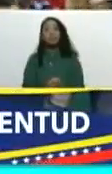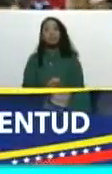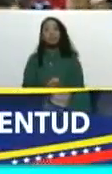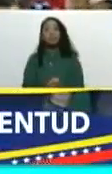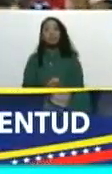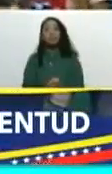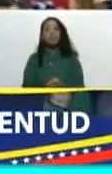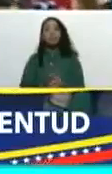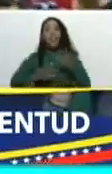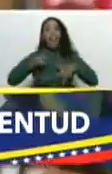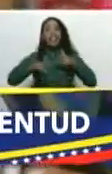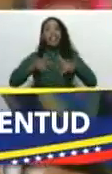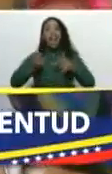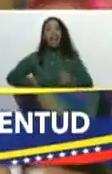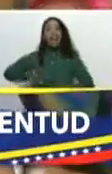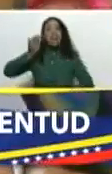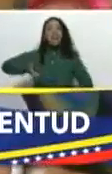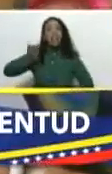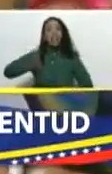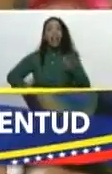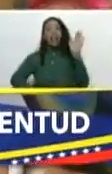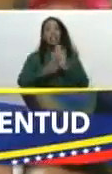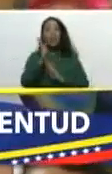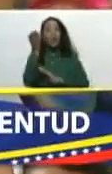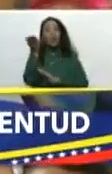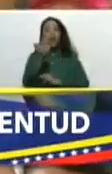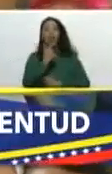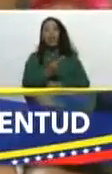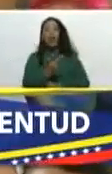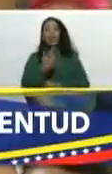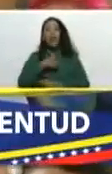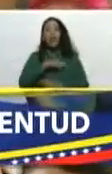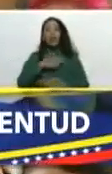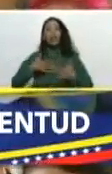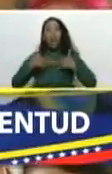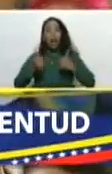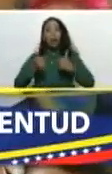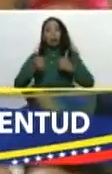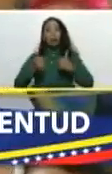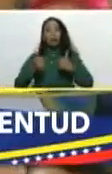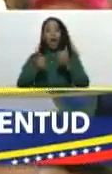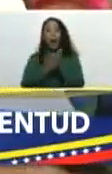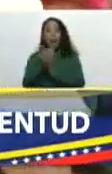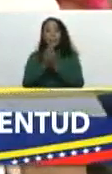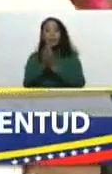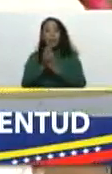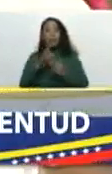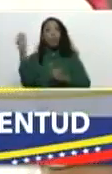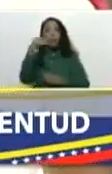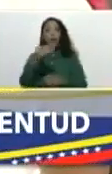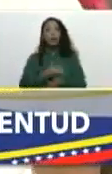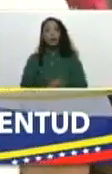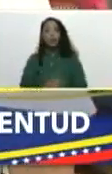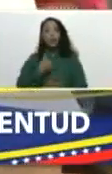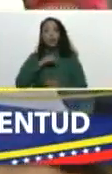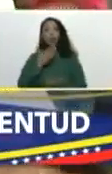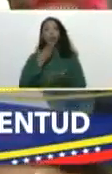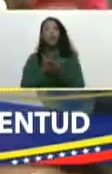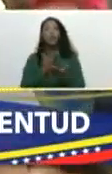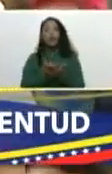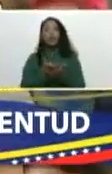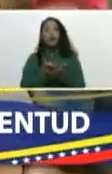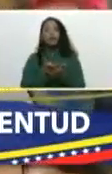que son actividades importantes para el desarrollo, como usted muy bien lo dijo, de nuestra salud. Desde el emprendimiento, además, estamos proponiendo